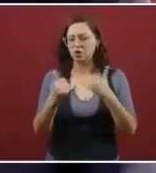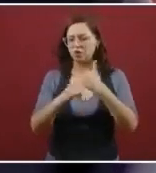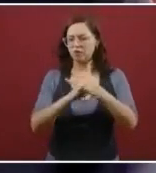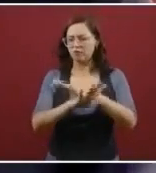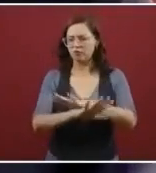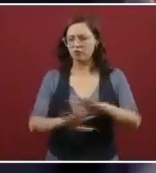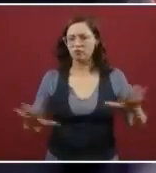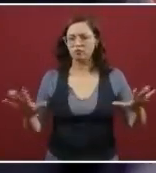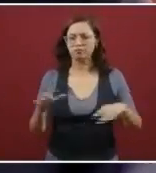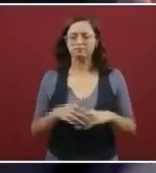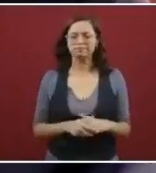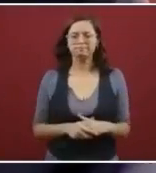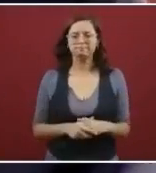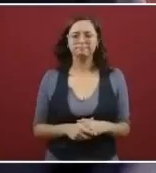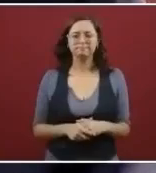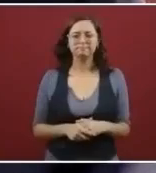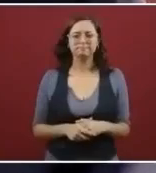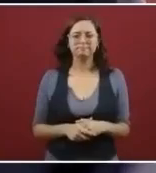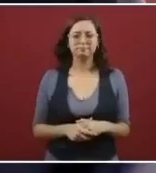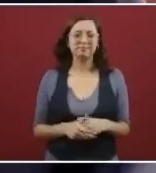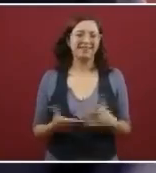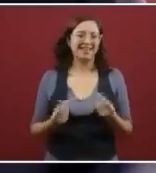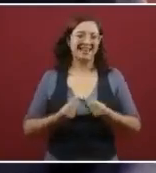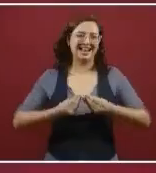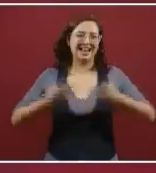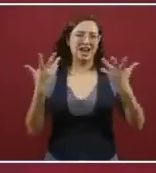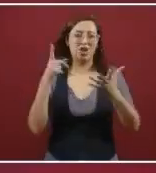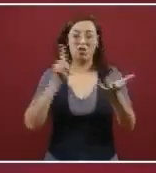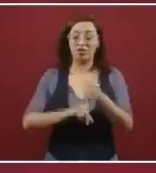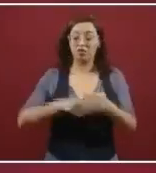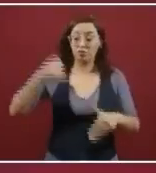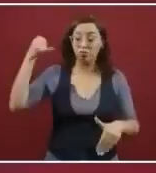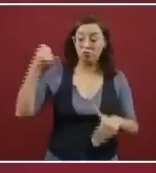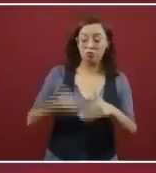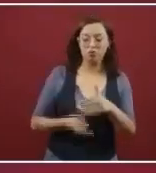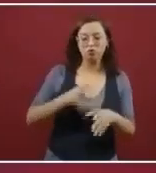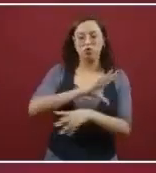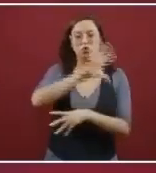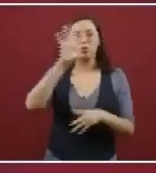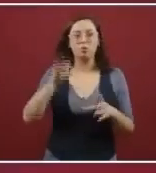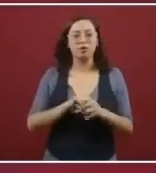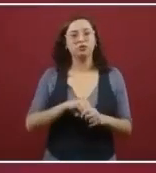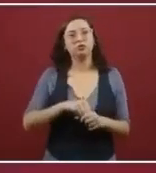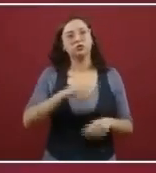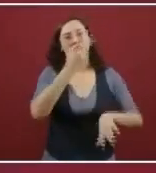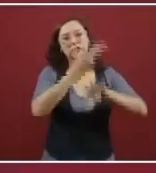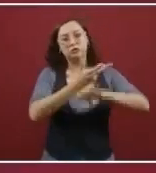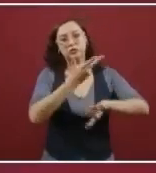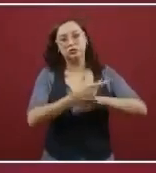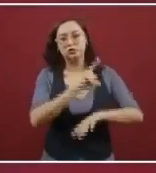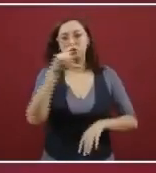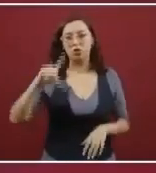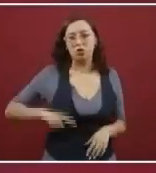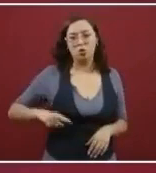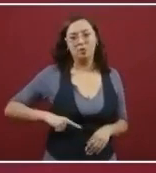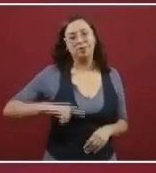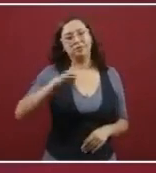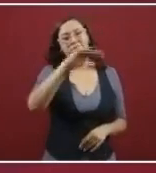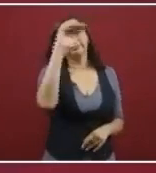Desde luego, el planteamiento de fondo que estamos haciendo al gobierno de Estados Unidos es